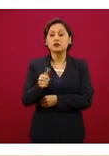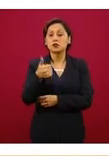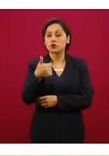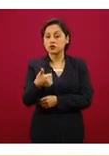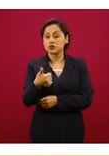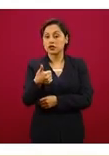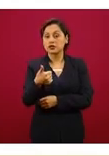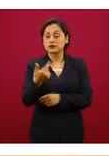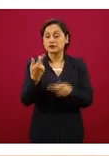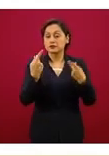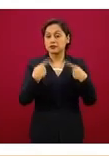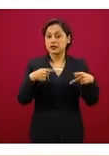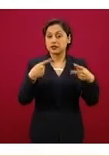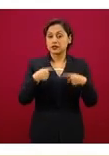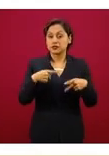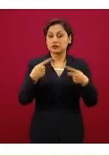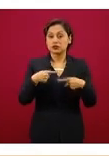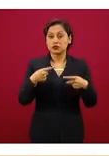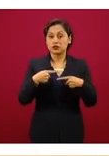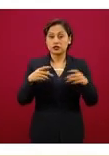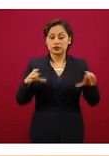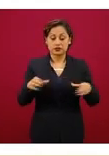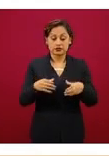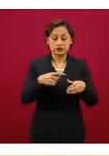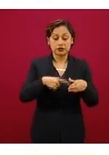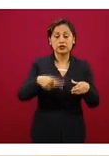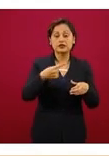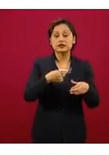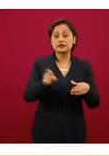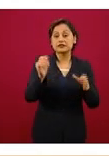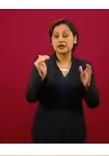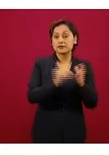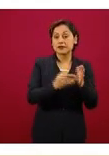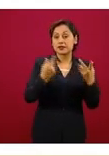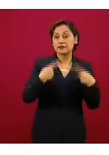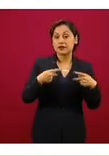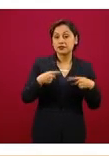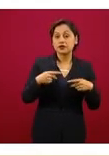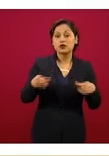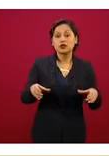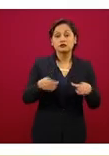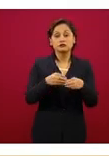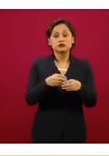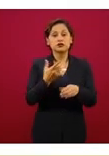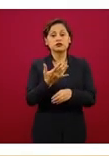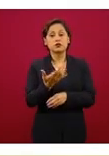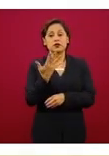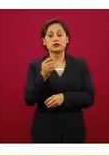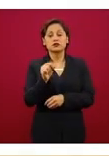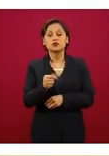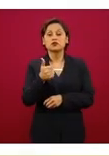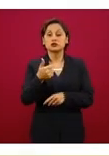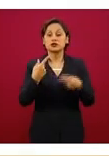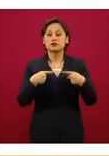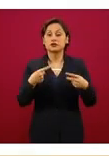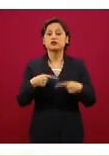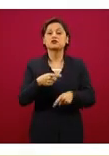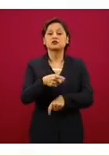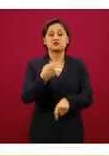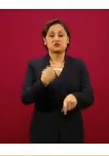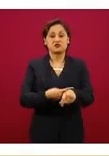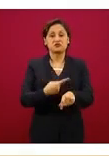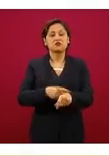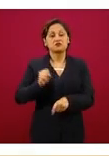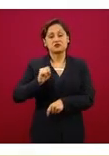55.6 personas por cada 100.000 han tenido COVID registrado en todas estas semanas y